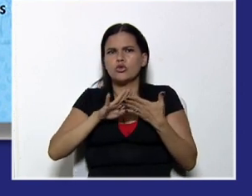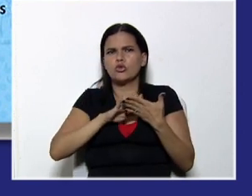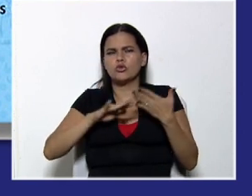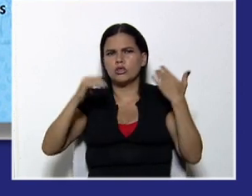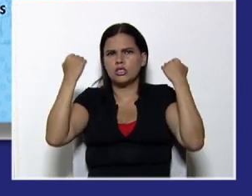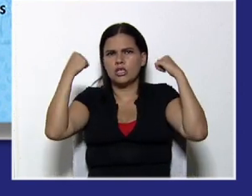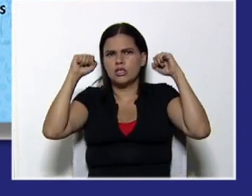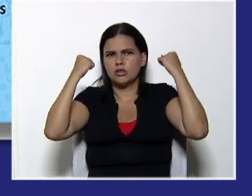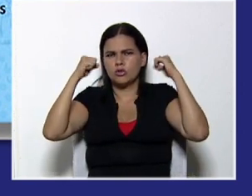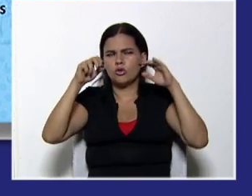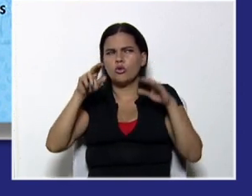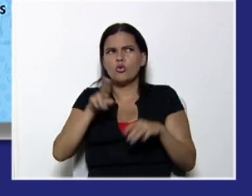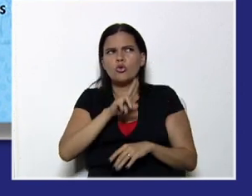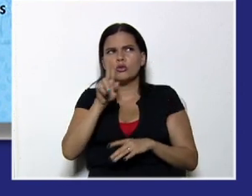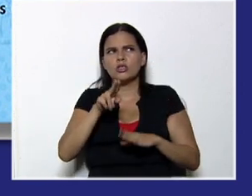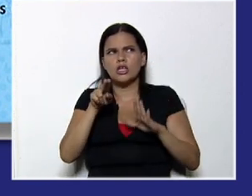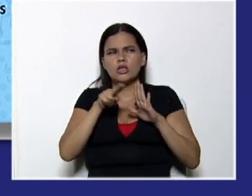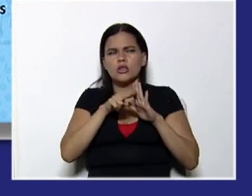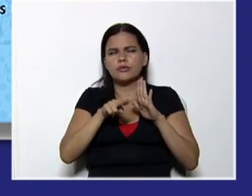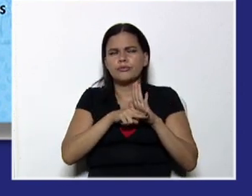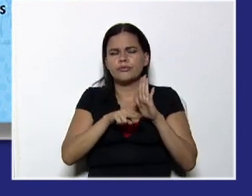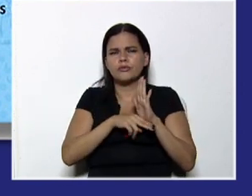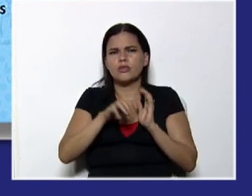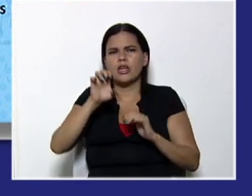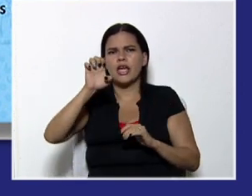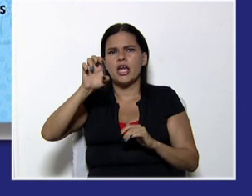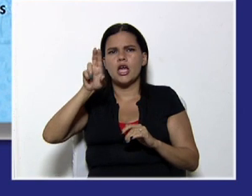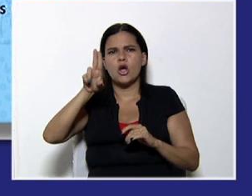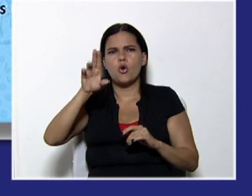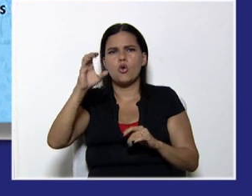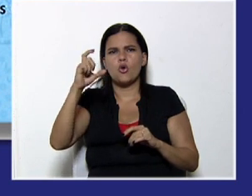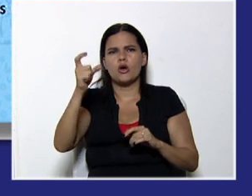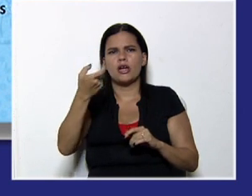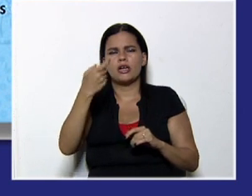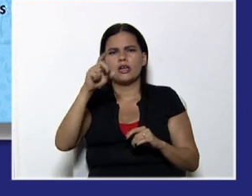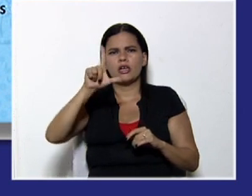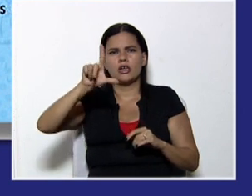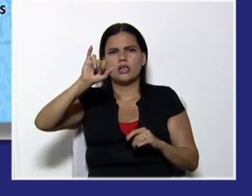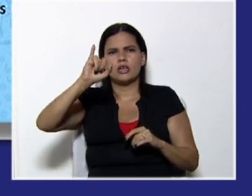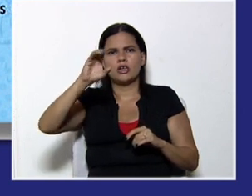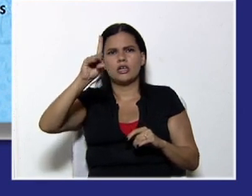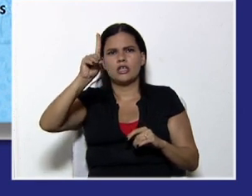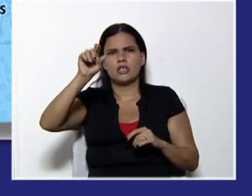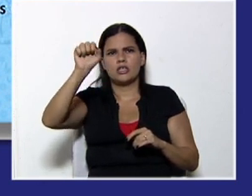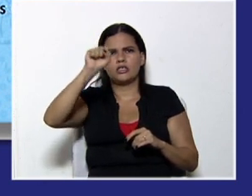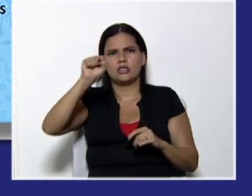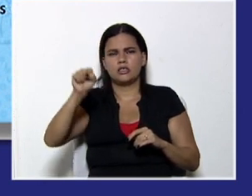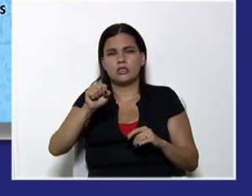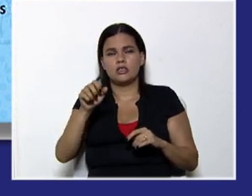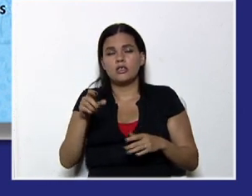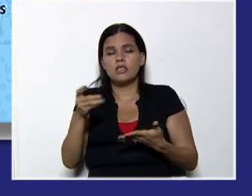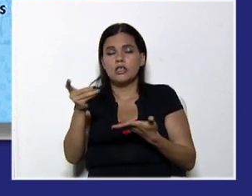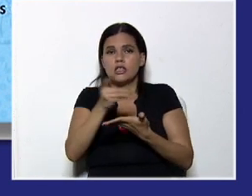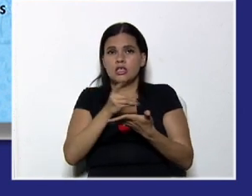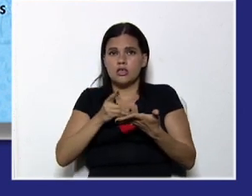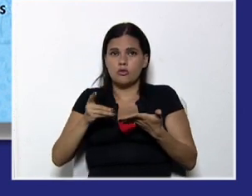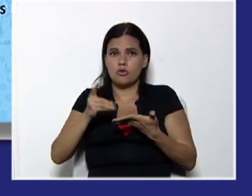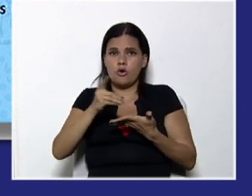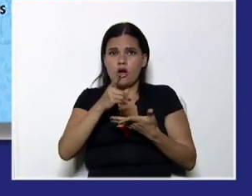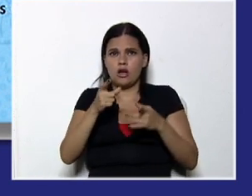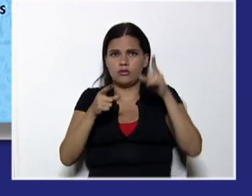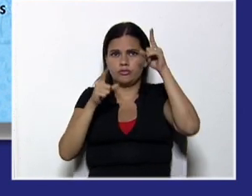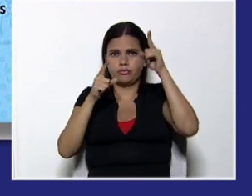aplicando el teorema de Euclides. Dibuje un triángulo rectángulo ABC con ángulo recto en A